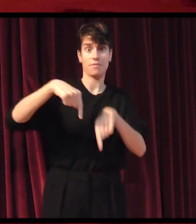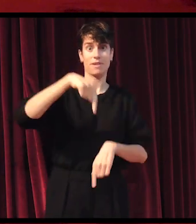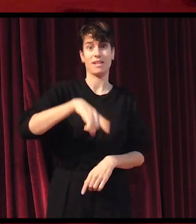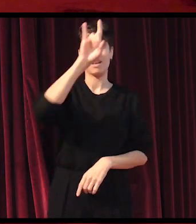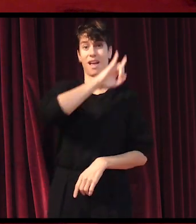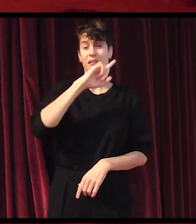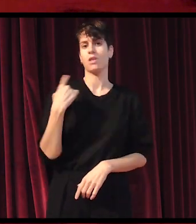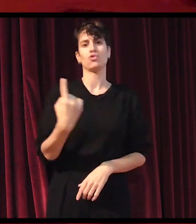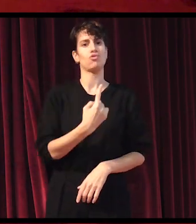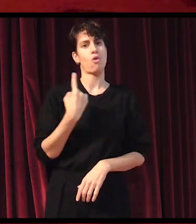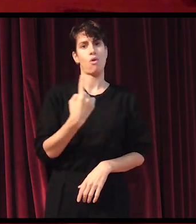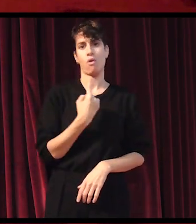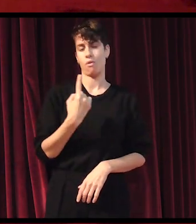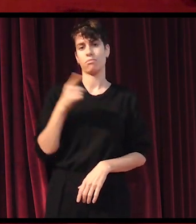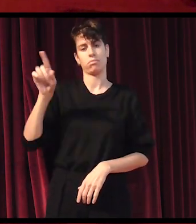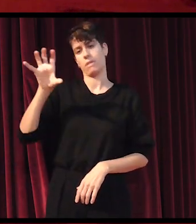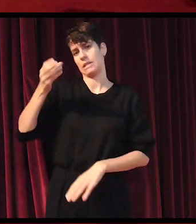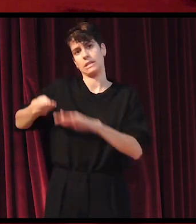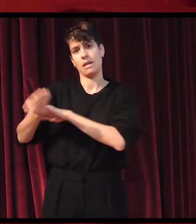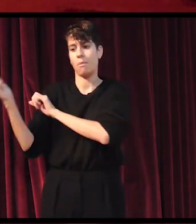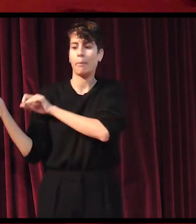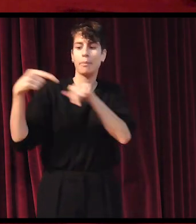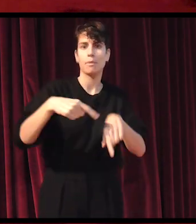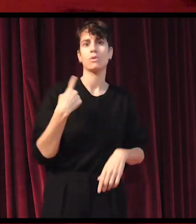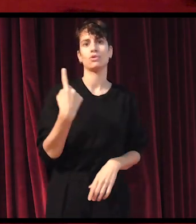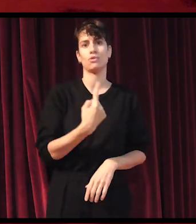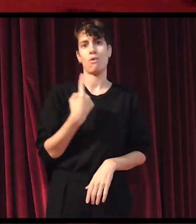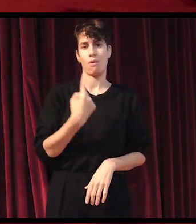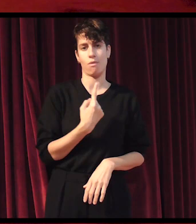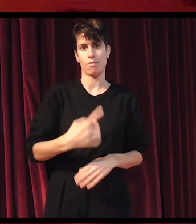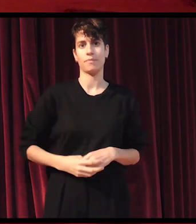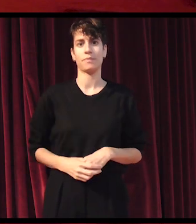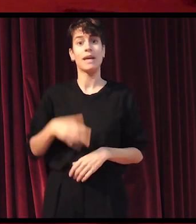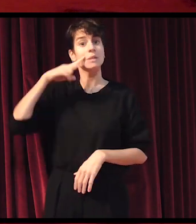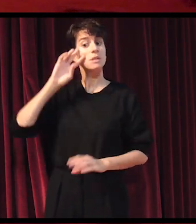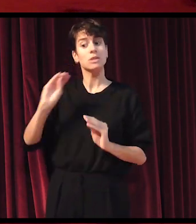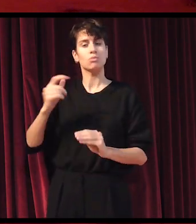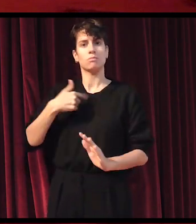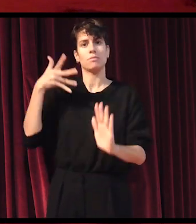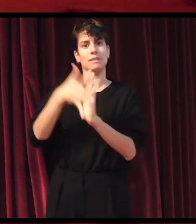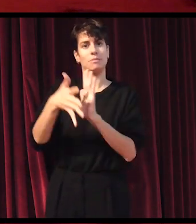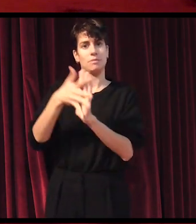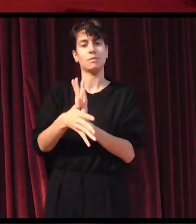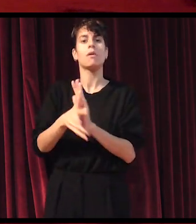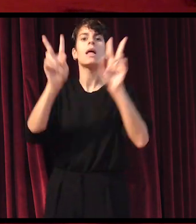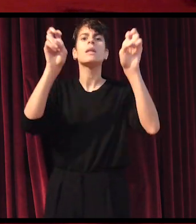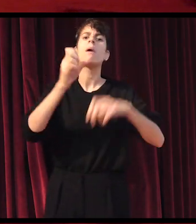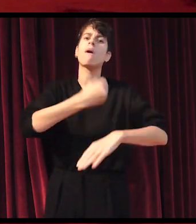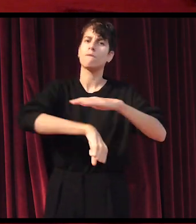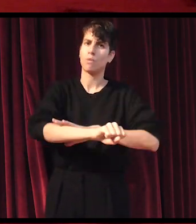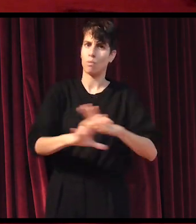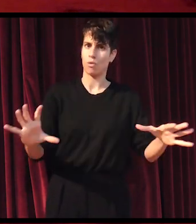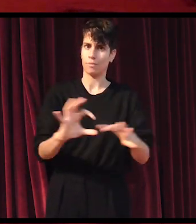Canarias, desde su país de origen. Estoy aquí para contar su experiencia en torno al fútbol. Lo